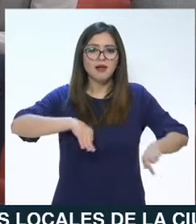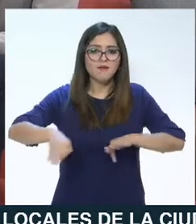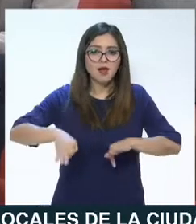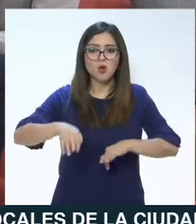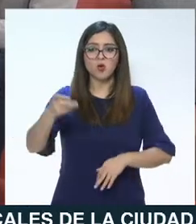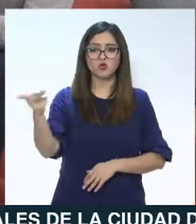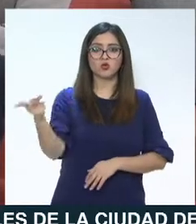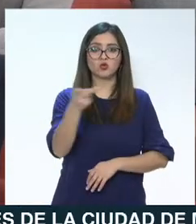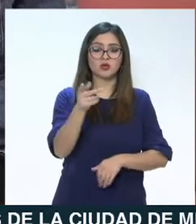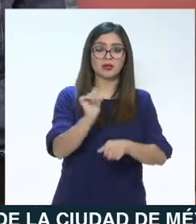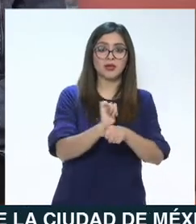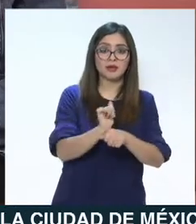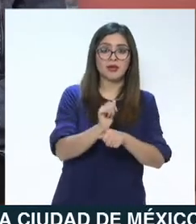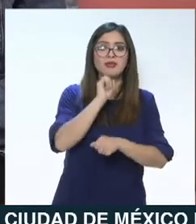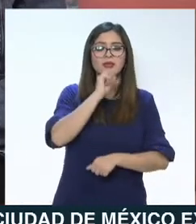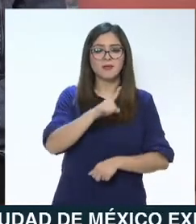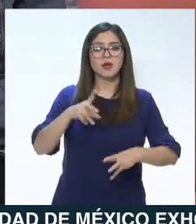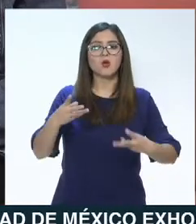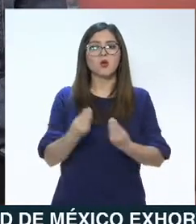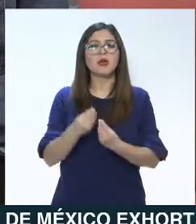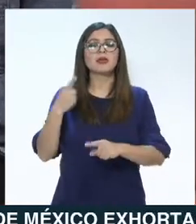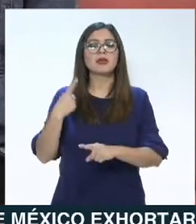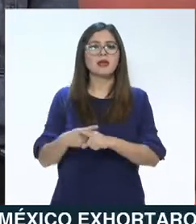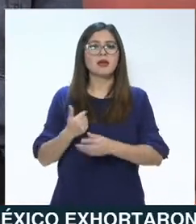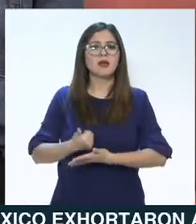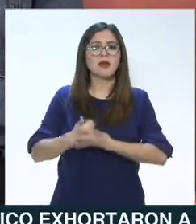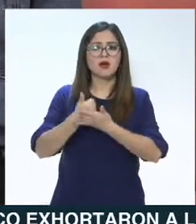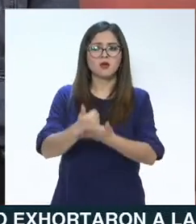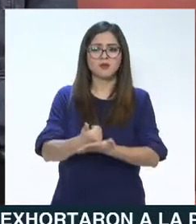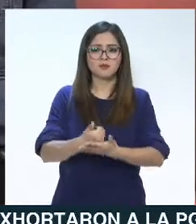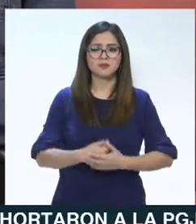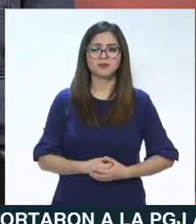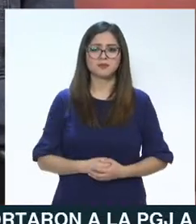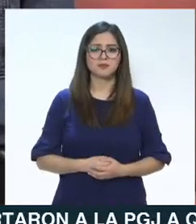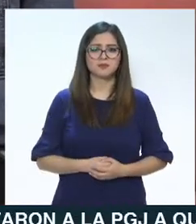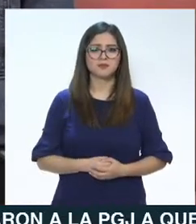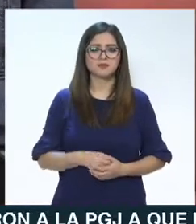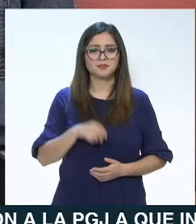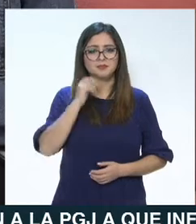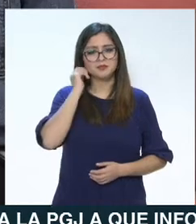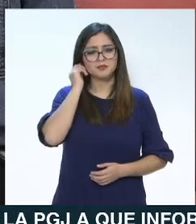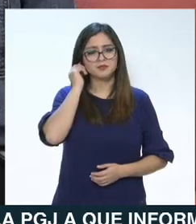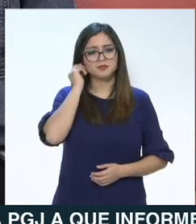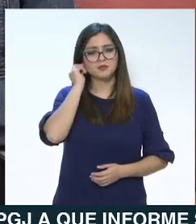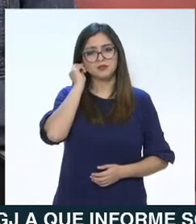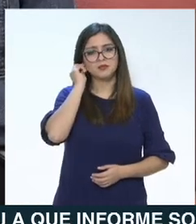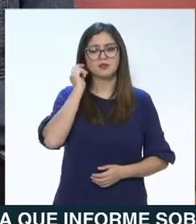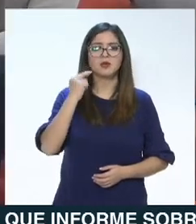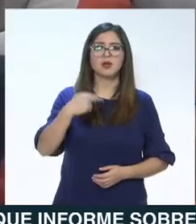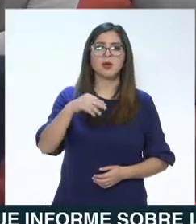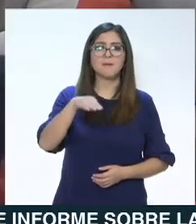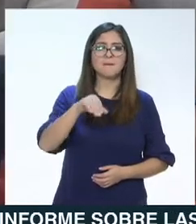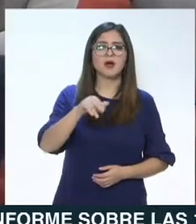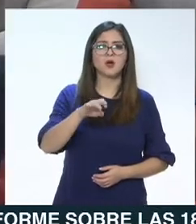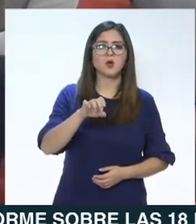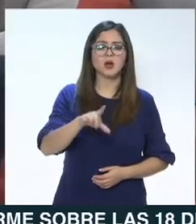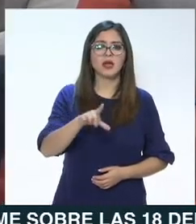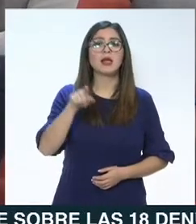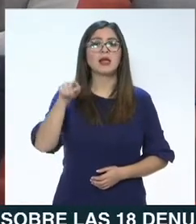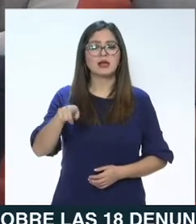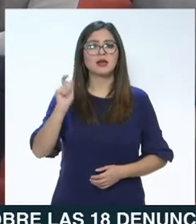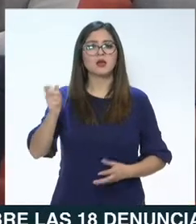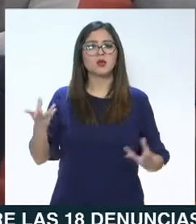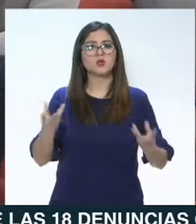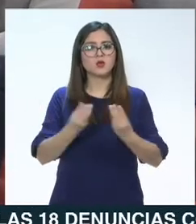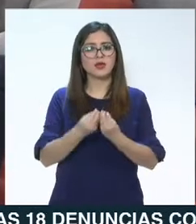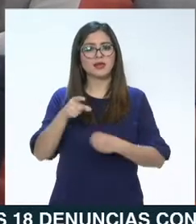ustedes dos como actrices y también nos acompaña alguien más, me parece, ¿no? Sí, hay otro, Manuel Apín, es el actor que interpreta al